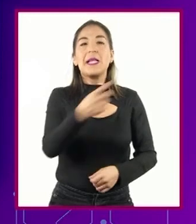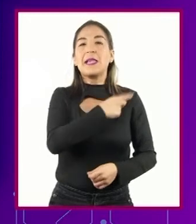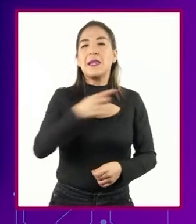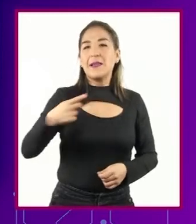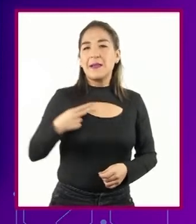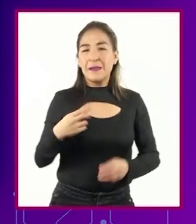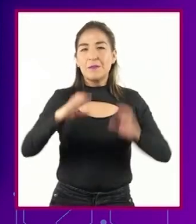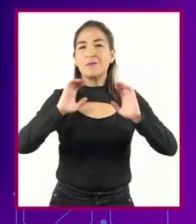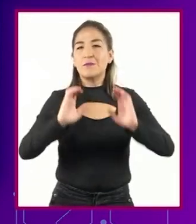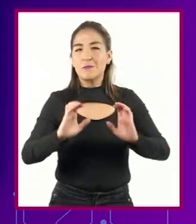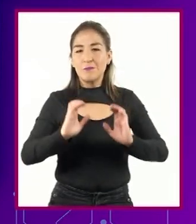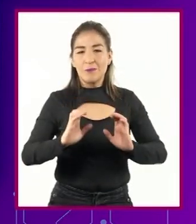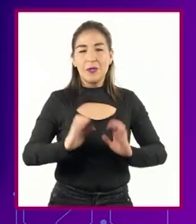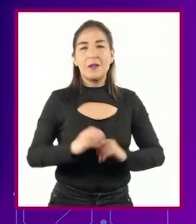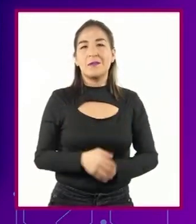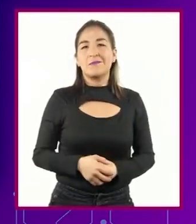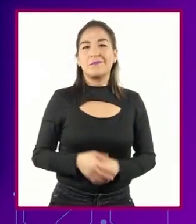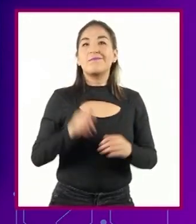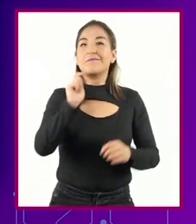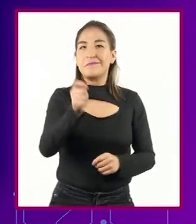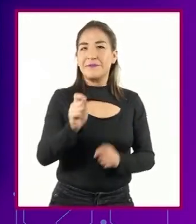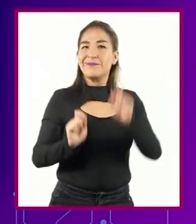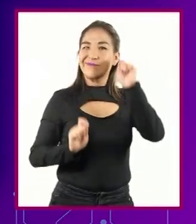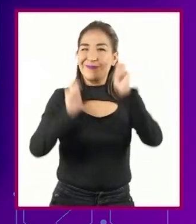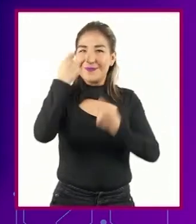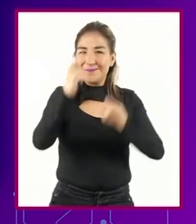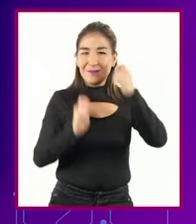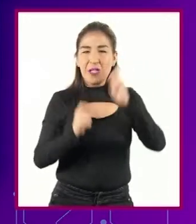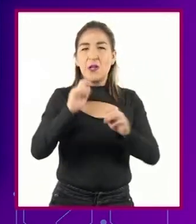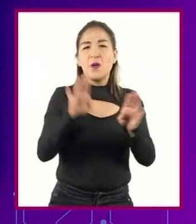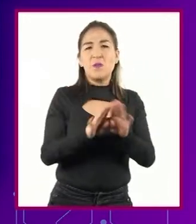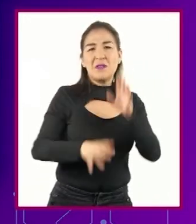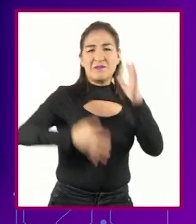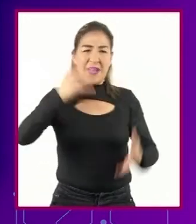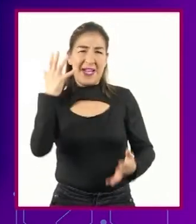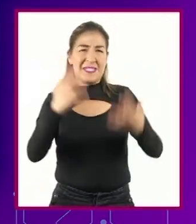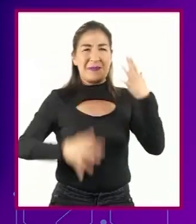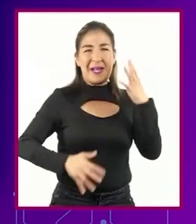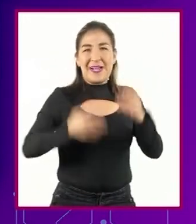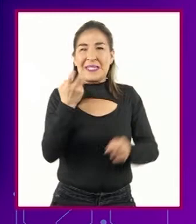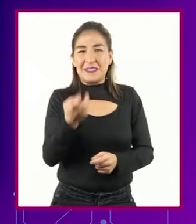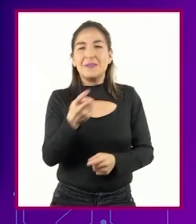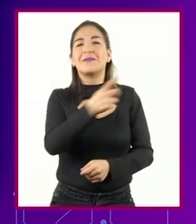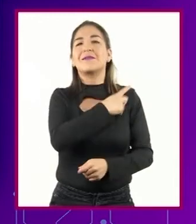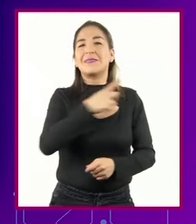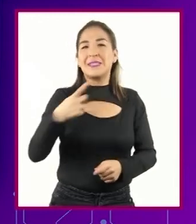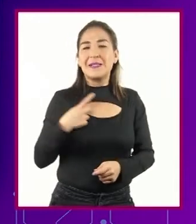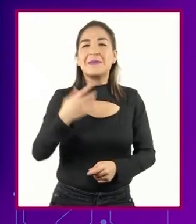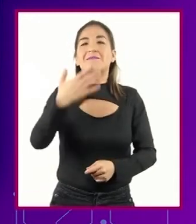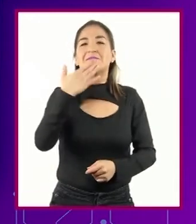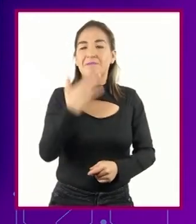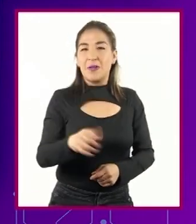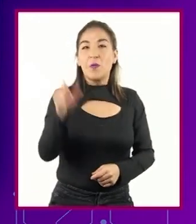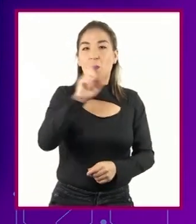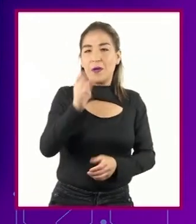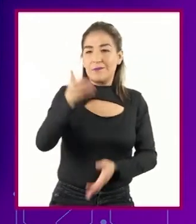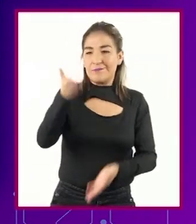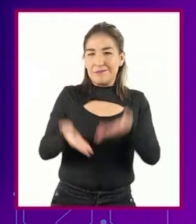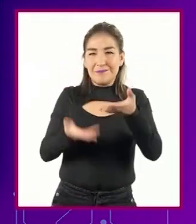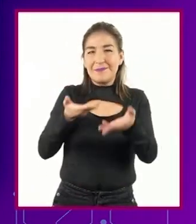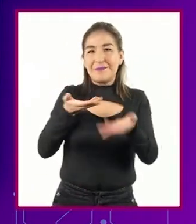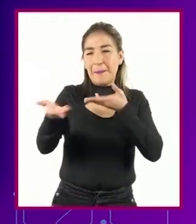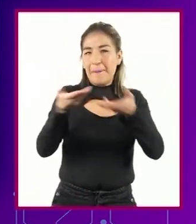cuidar la gesticulación y los ademanes que tenemos cuando estamos